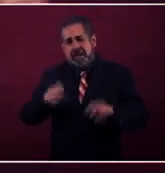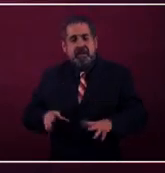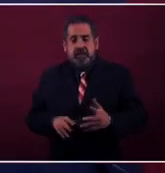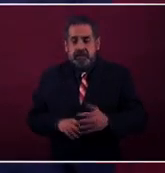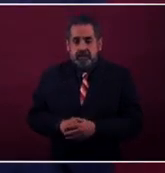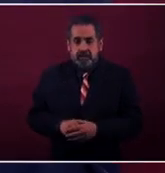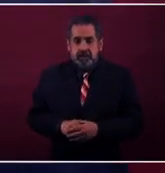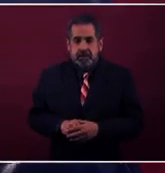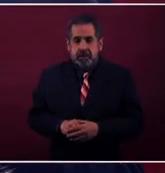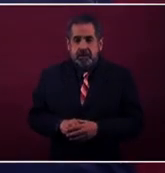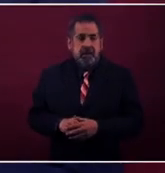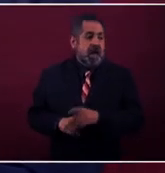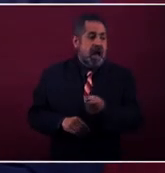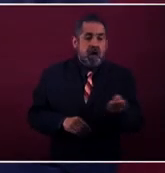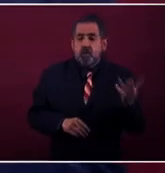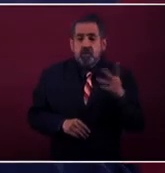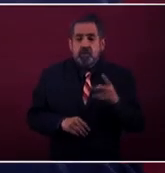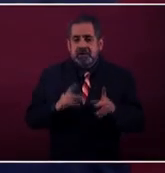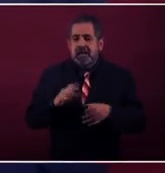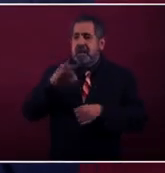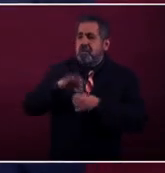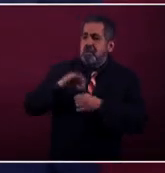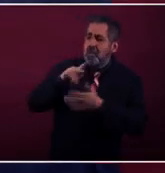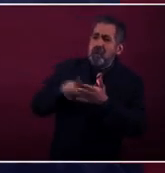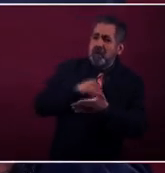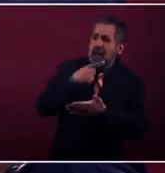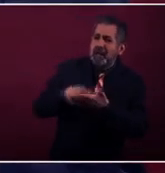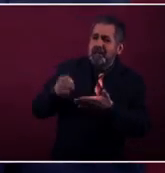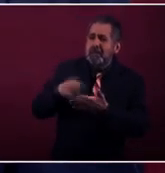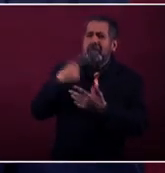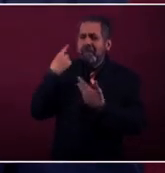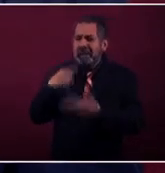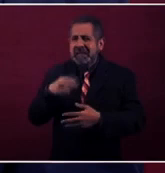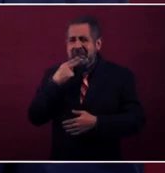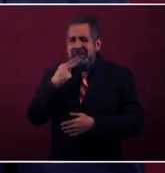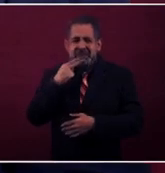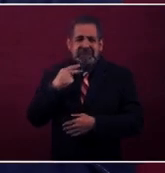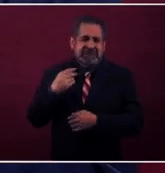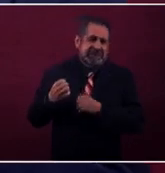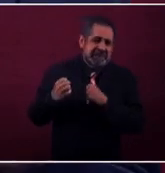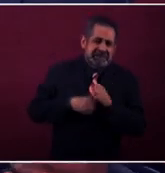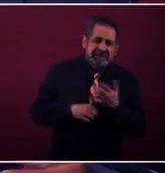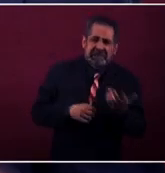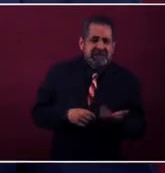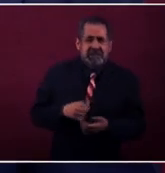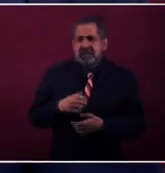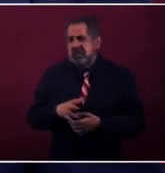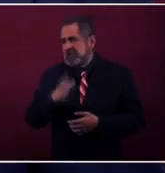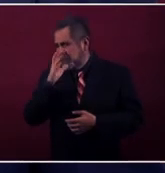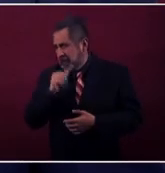Otros, ya no vuelvo a votar, ya no vuelvo a participar, no se va a poder.